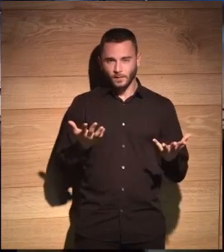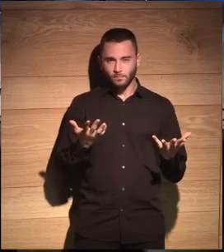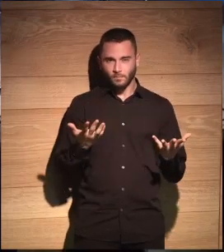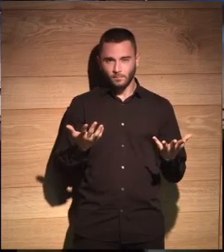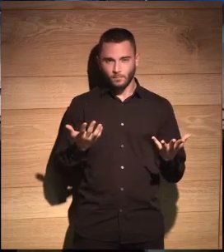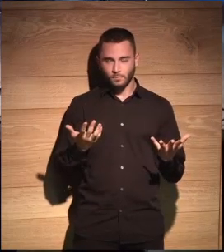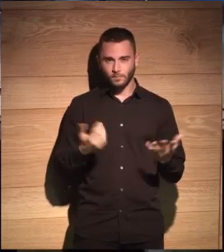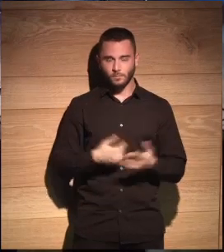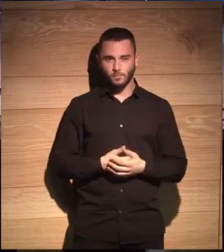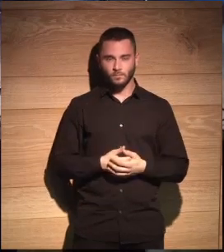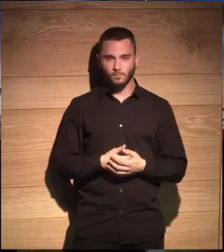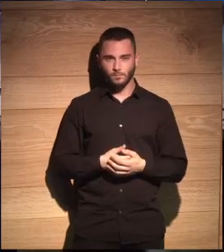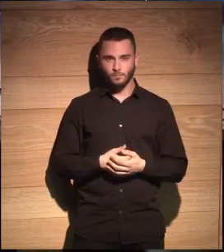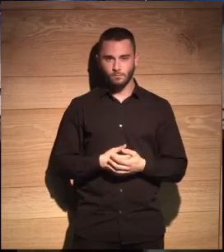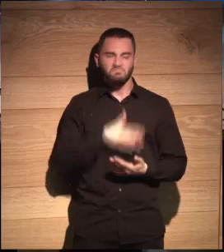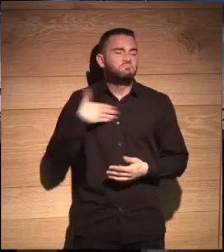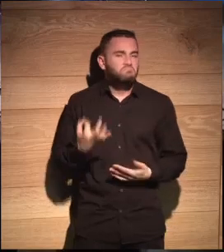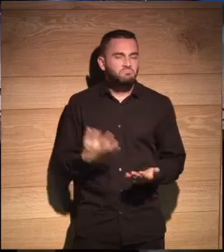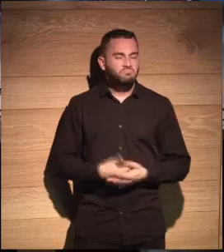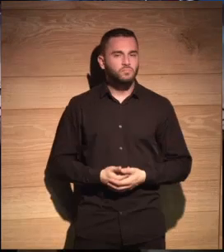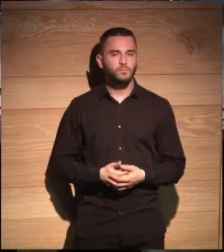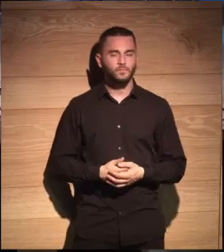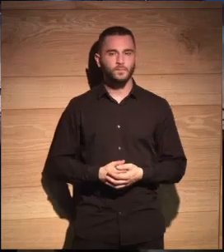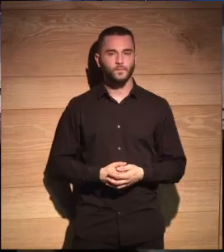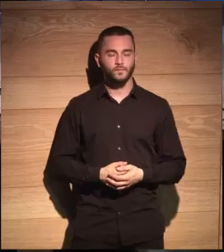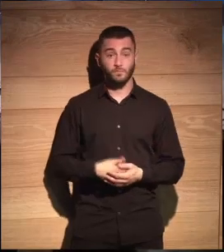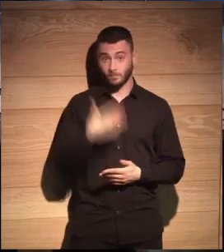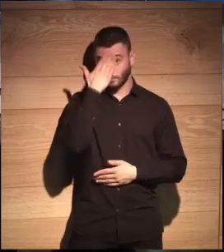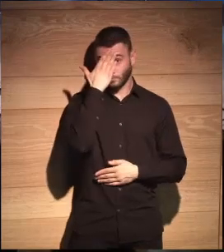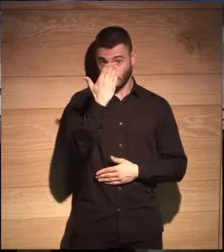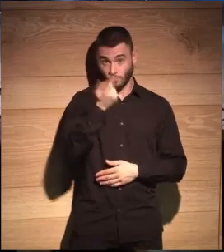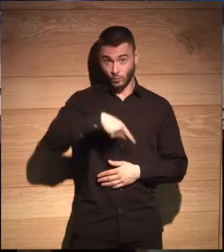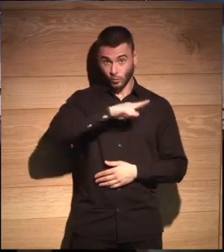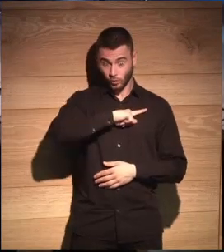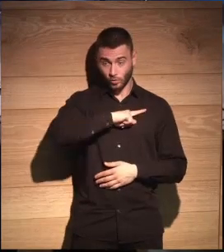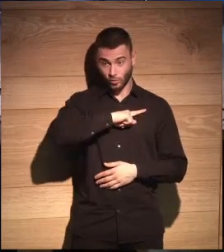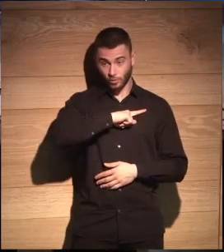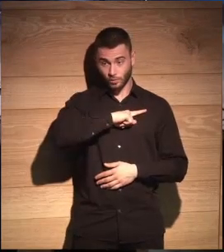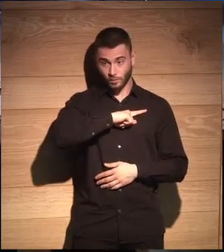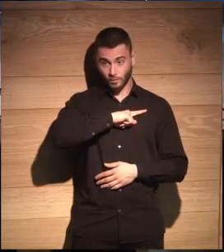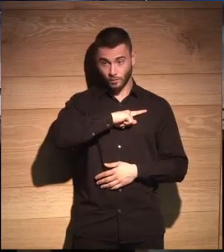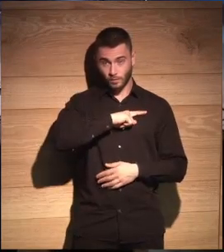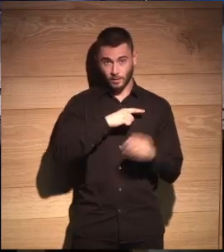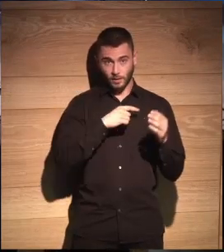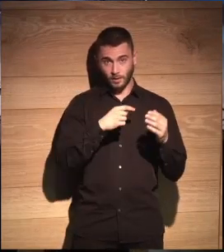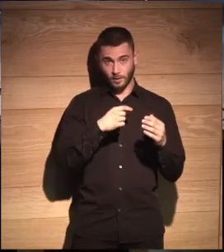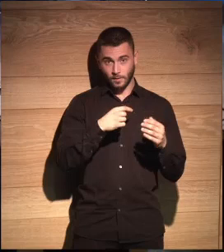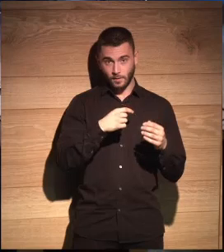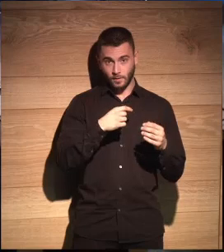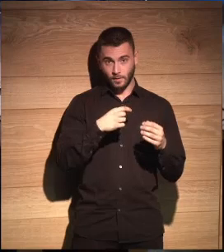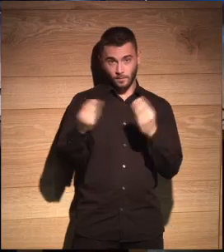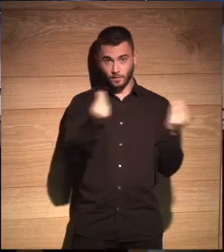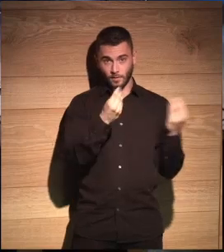Pues, a ver. Un poco. La verdad es que hemos intentado conservar un poco la calidez de la